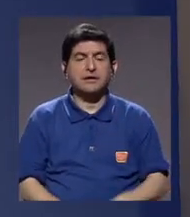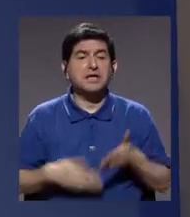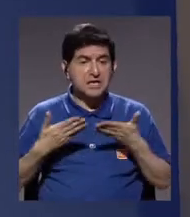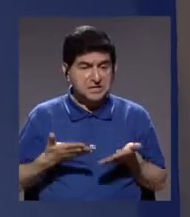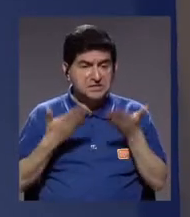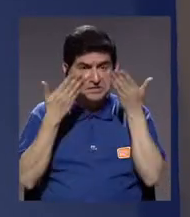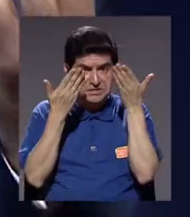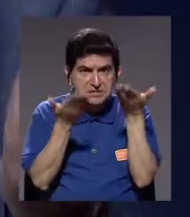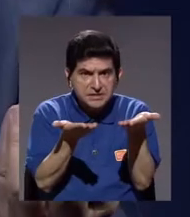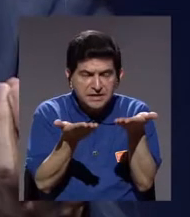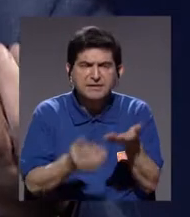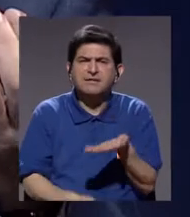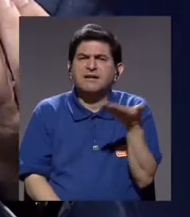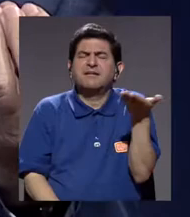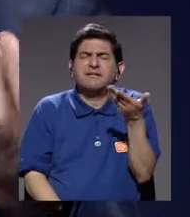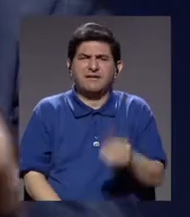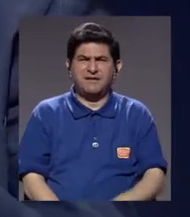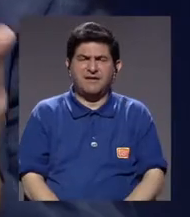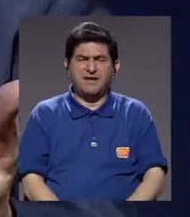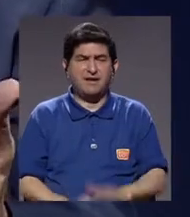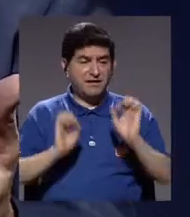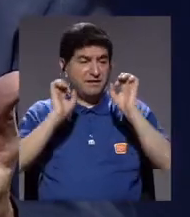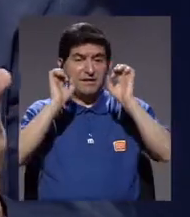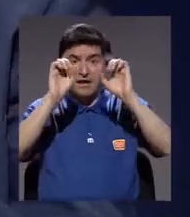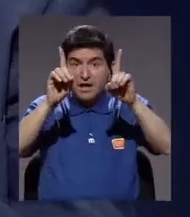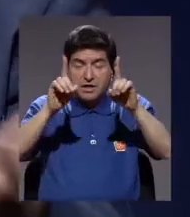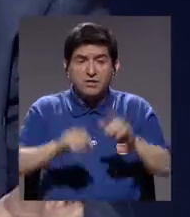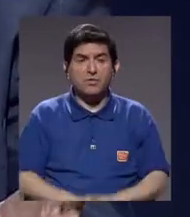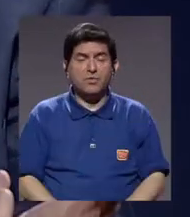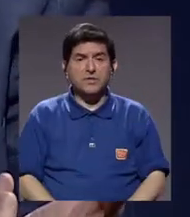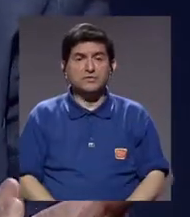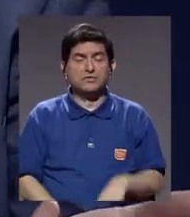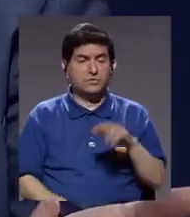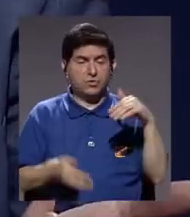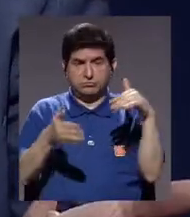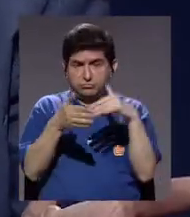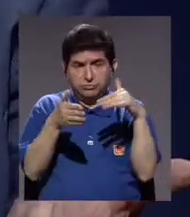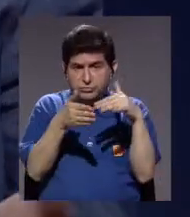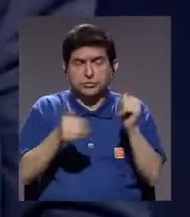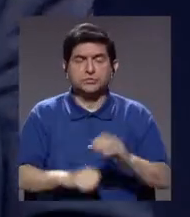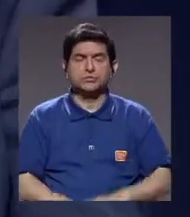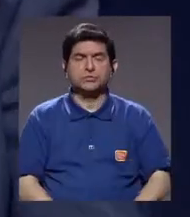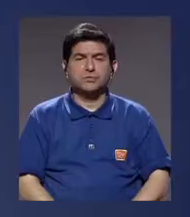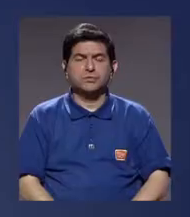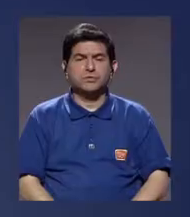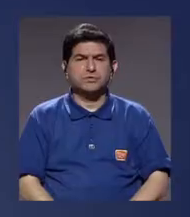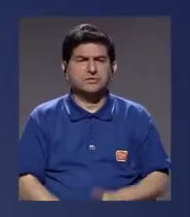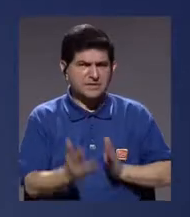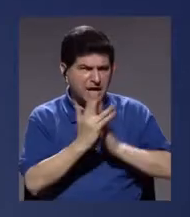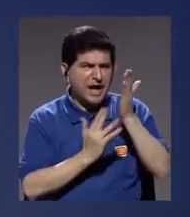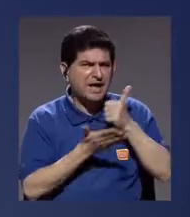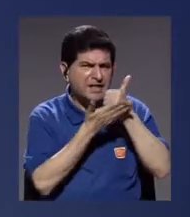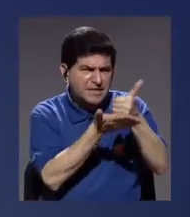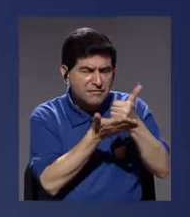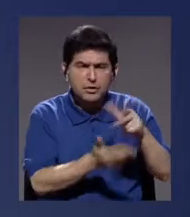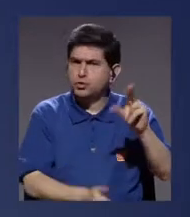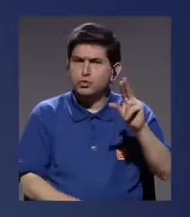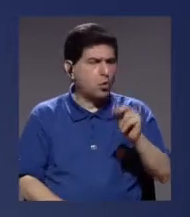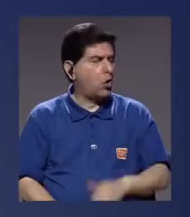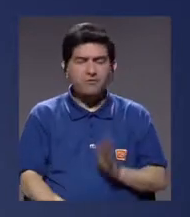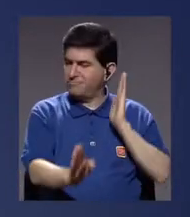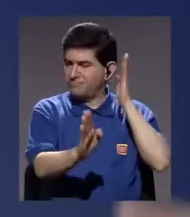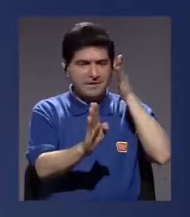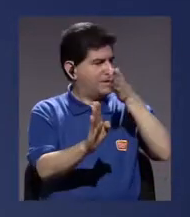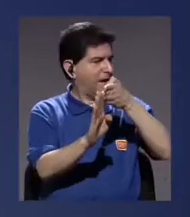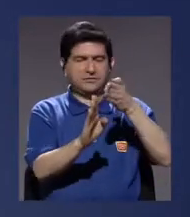quienes se da unas, ¿cómo se dice?, educación escolar. Sí, ¿no? O por medio de una beca o de una educación no,